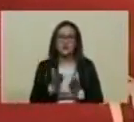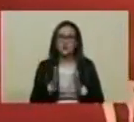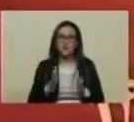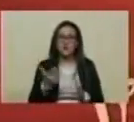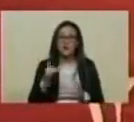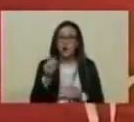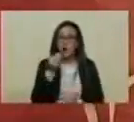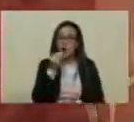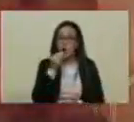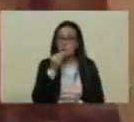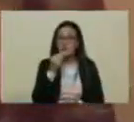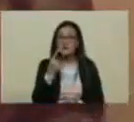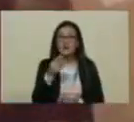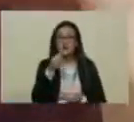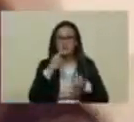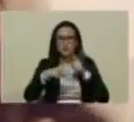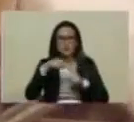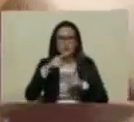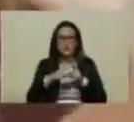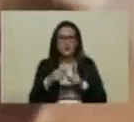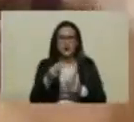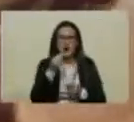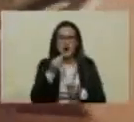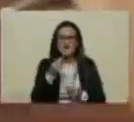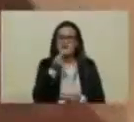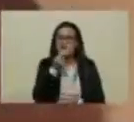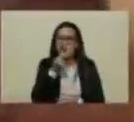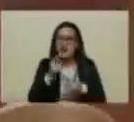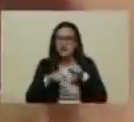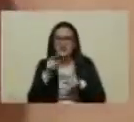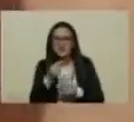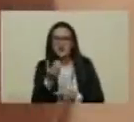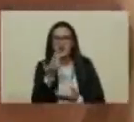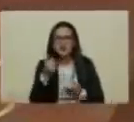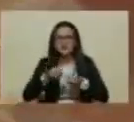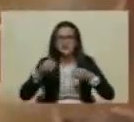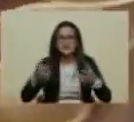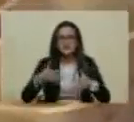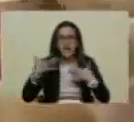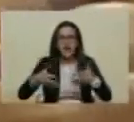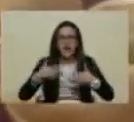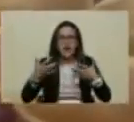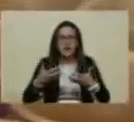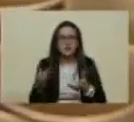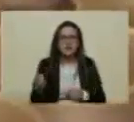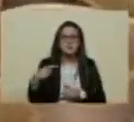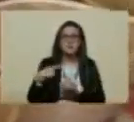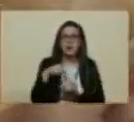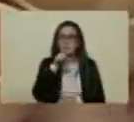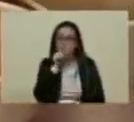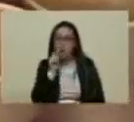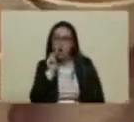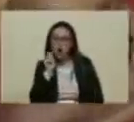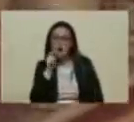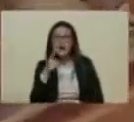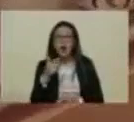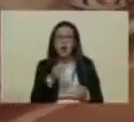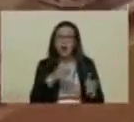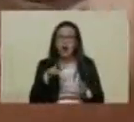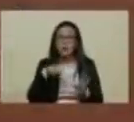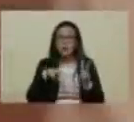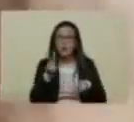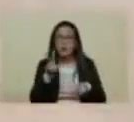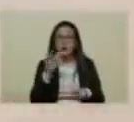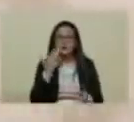menú con proteínas, con vegetales, ya en la mañana hicieron su desayuno y ahorita estamos preparando lo que es la etapa del almuerzo. Nos